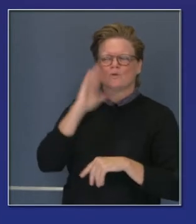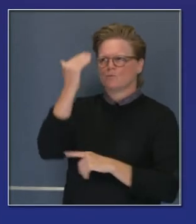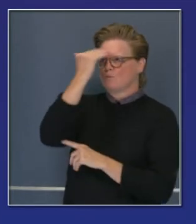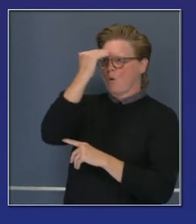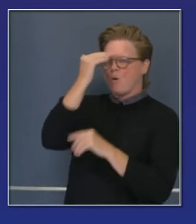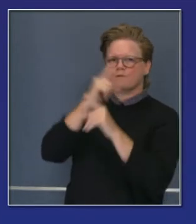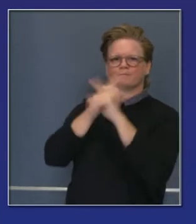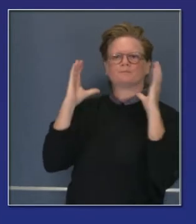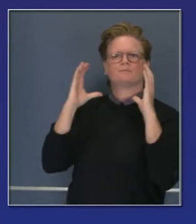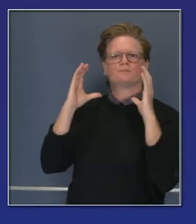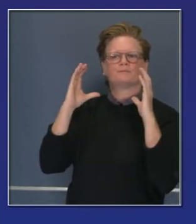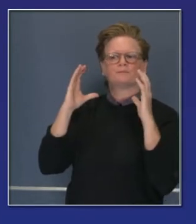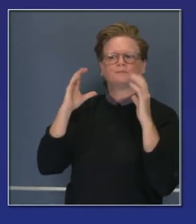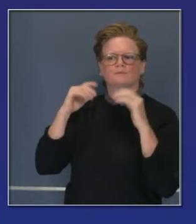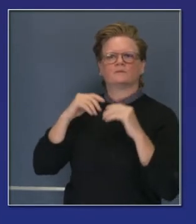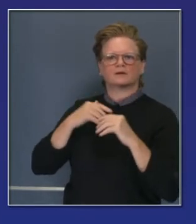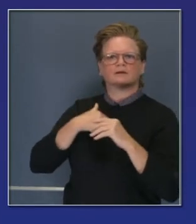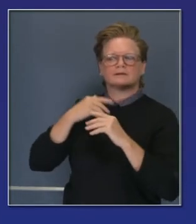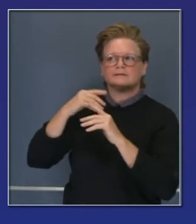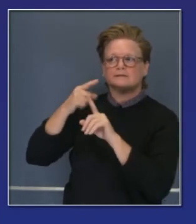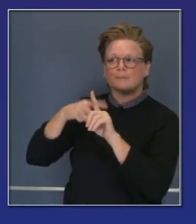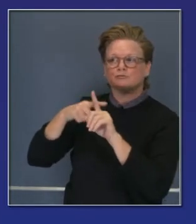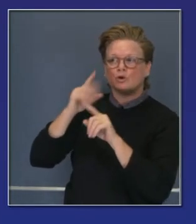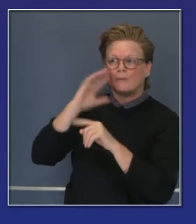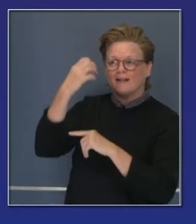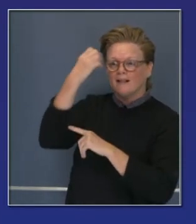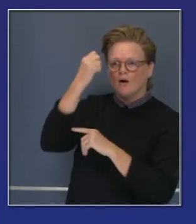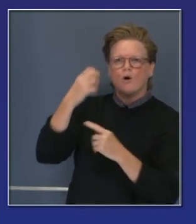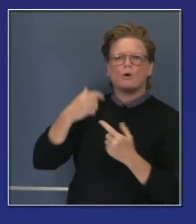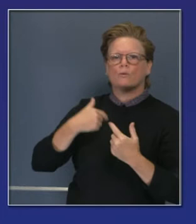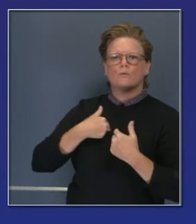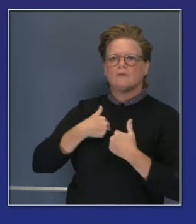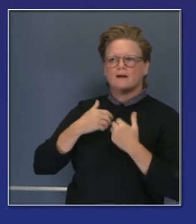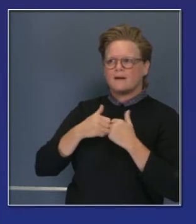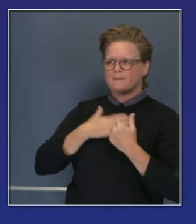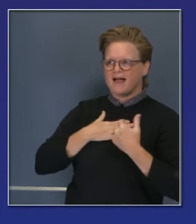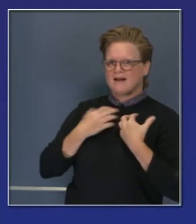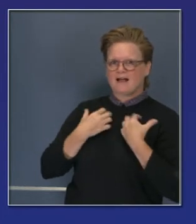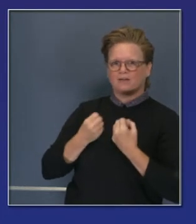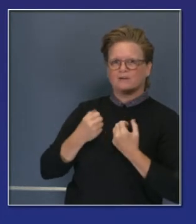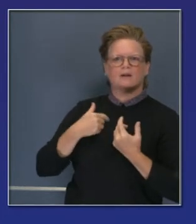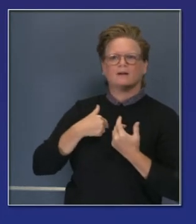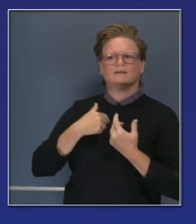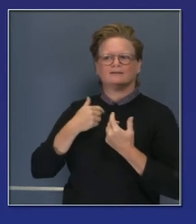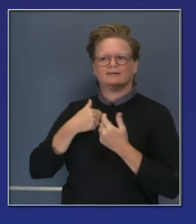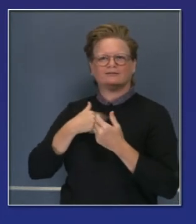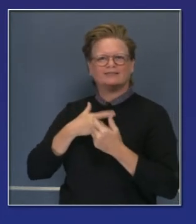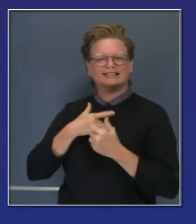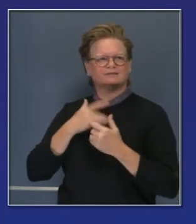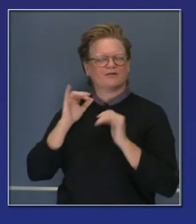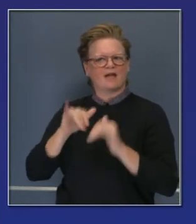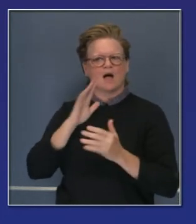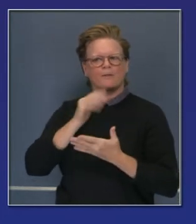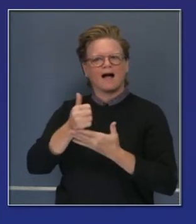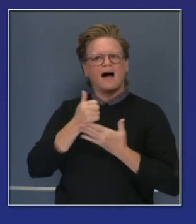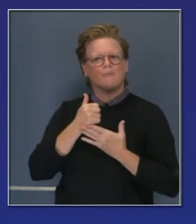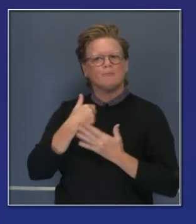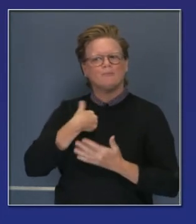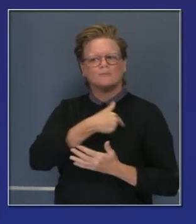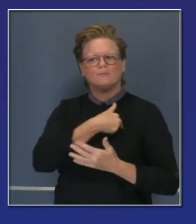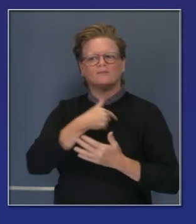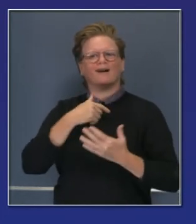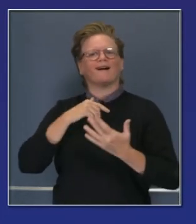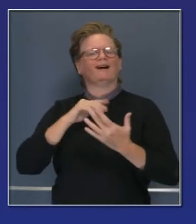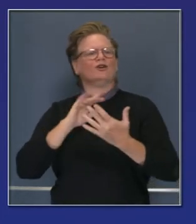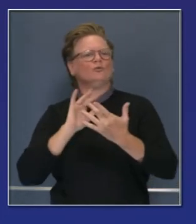de temperatura, ese tipo de cosas. Así que este es el tipo de sociedad en que estamos participando de una forma